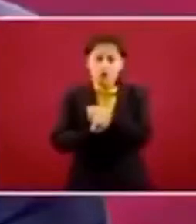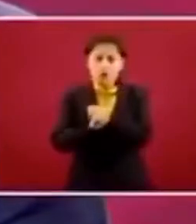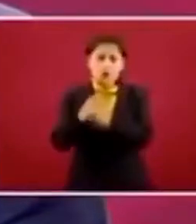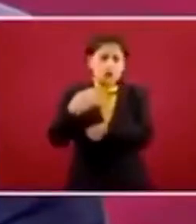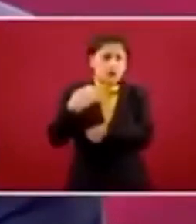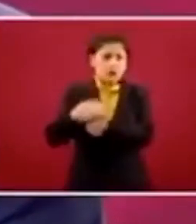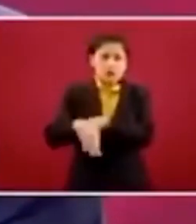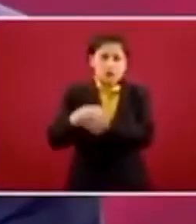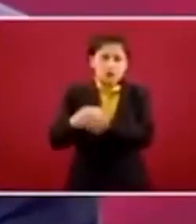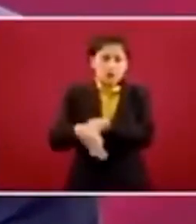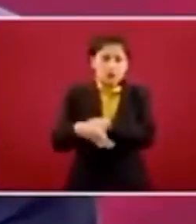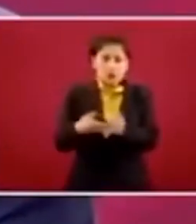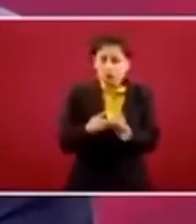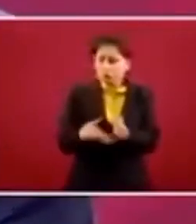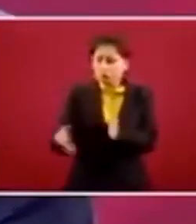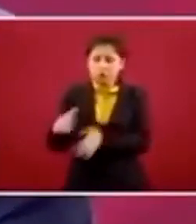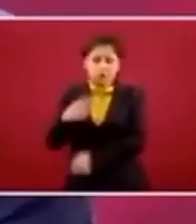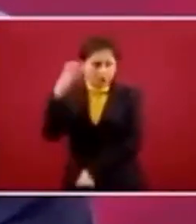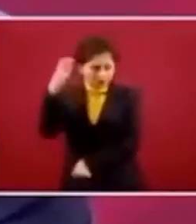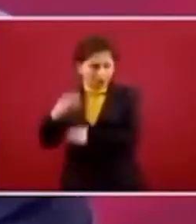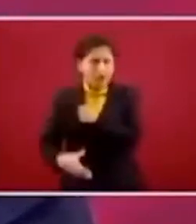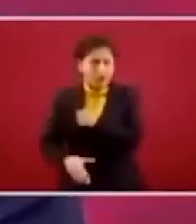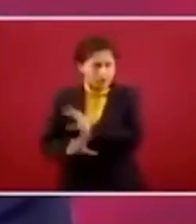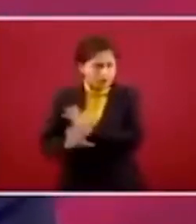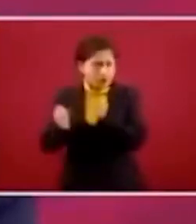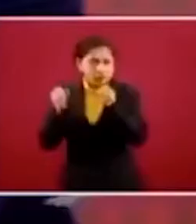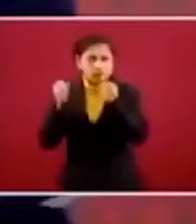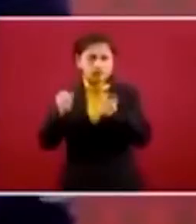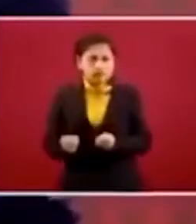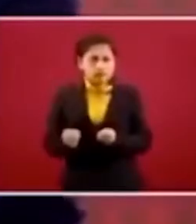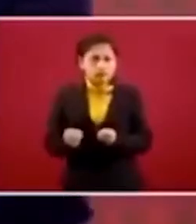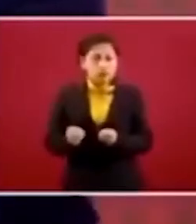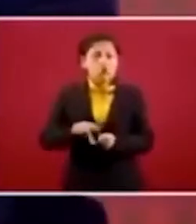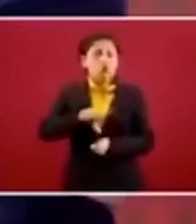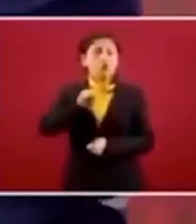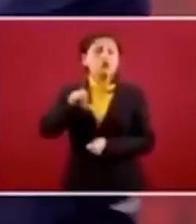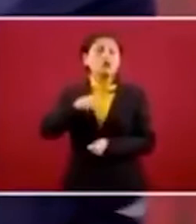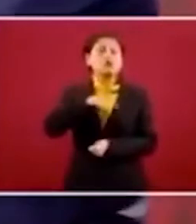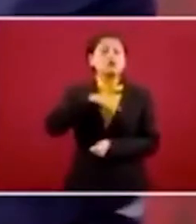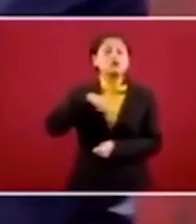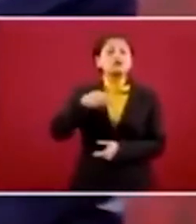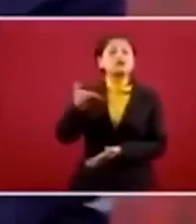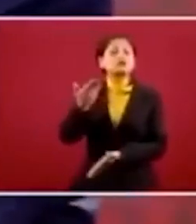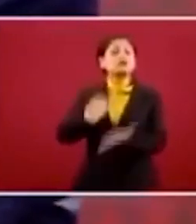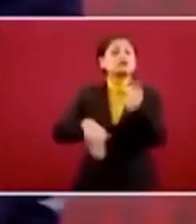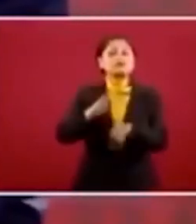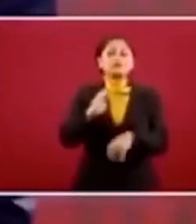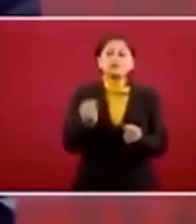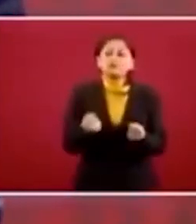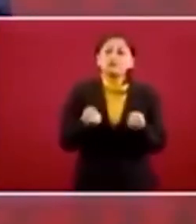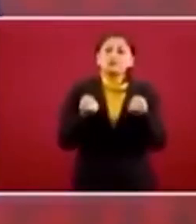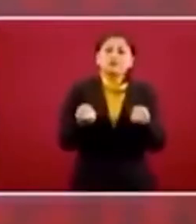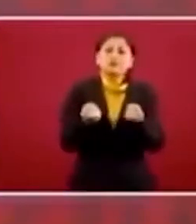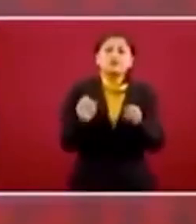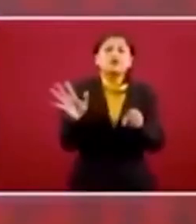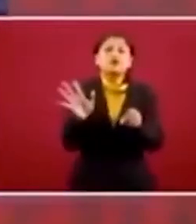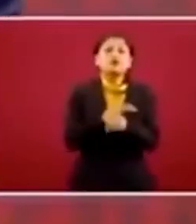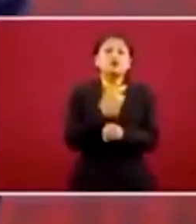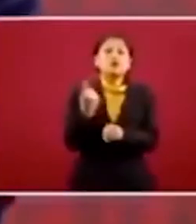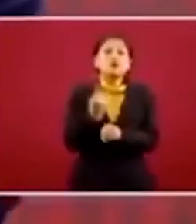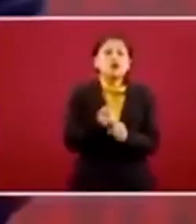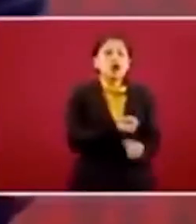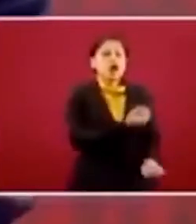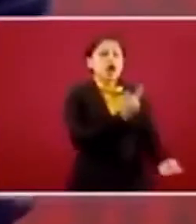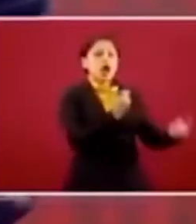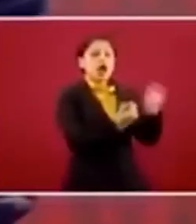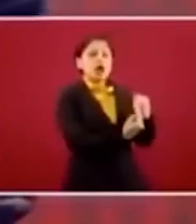la sociedad, pues basta recordar que el mandatario dijo que el coronavirus le cayó a su gobierno como anillo al dedo para consolidar su proyecto